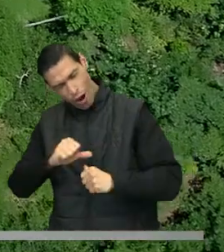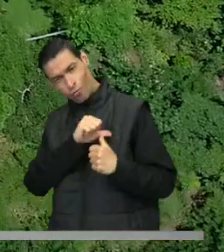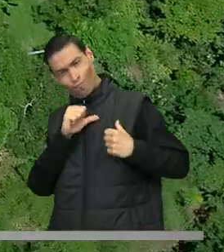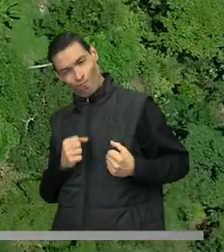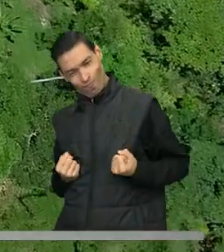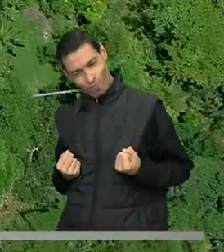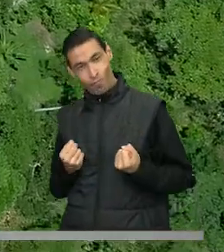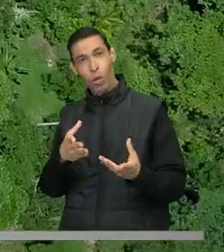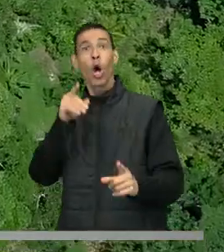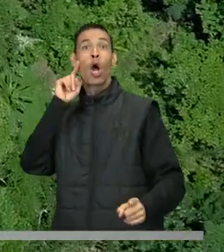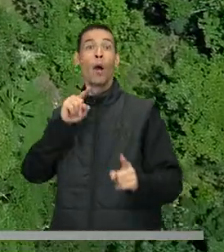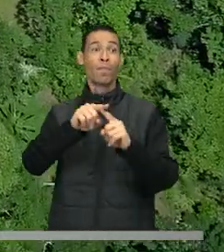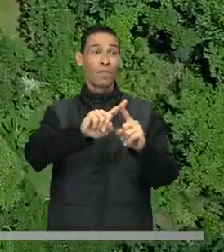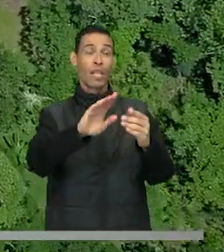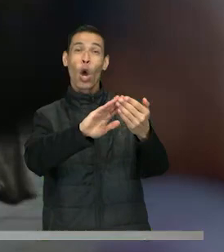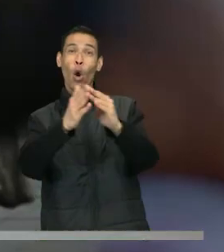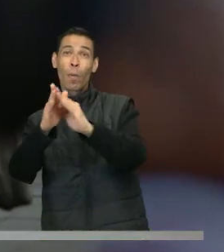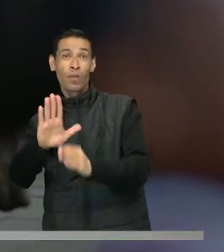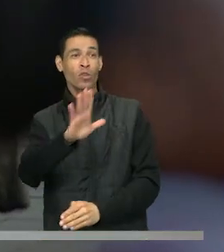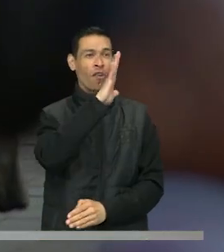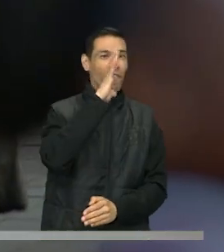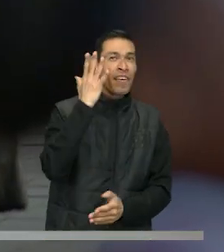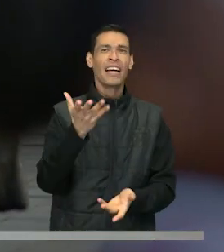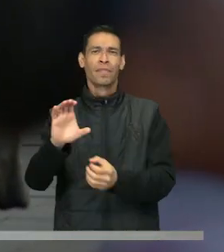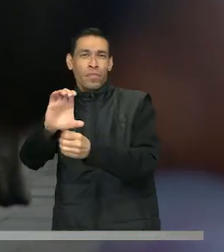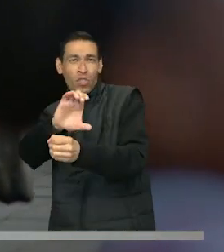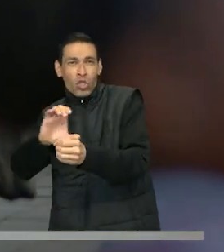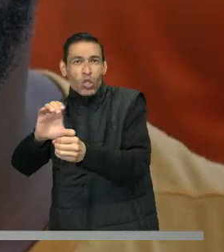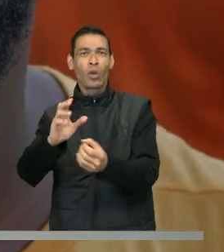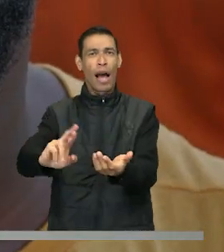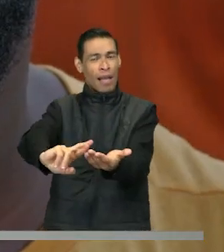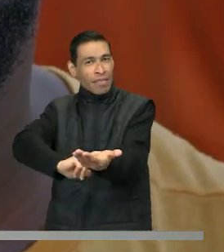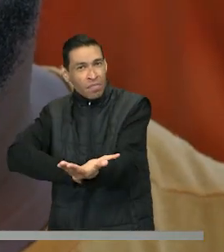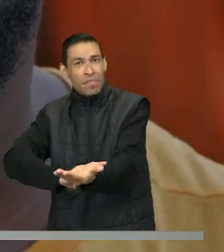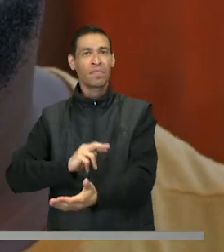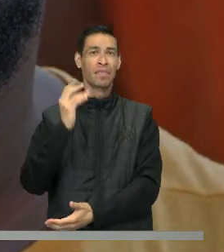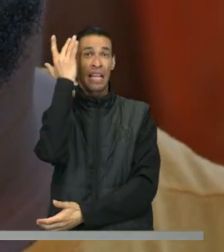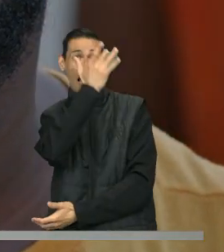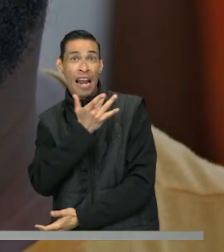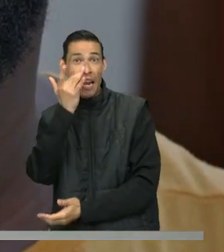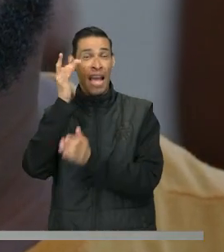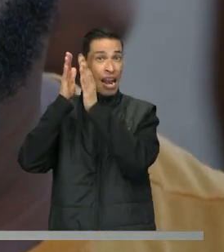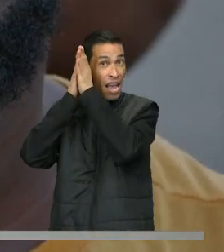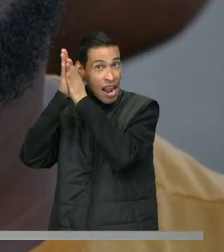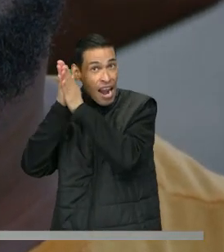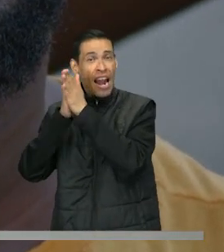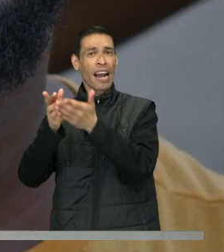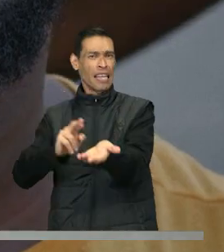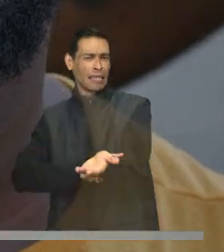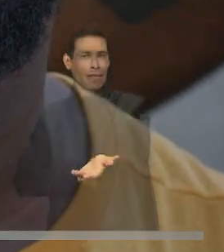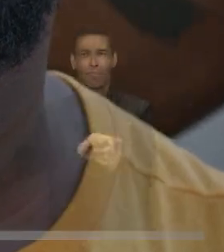para contribuir a comunidades rurales, urbanas, étnicas, afro, raizales y